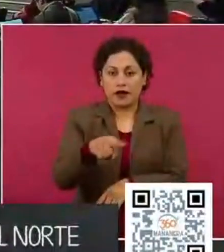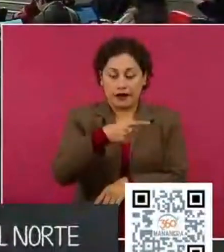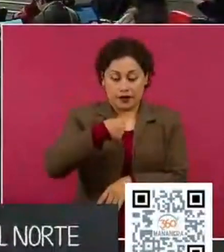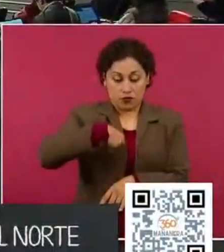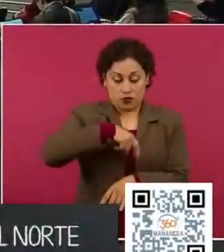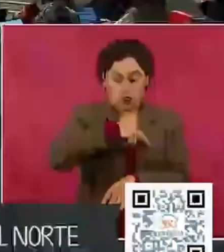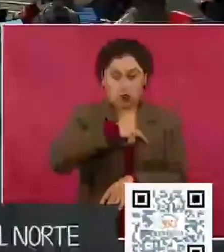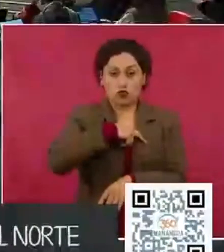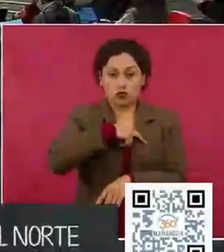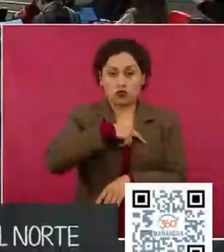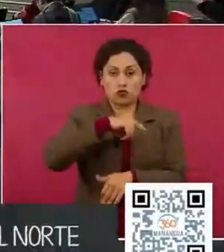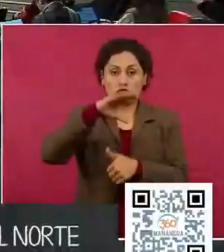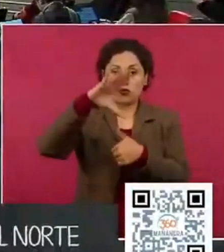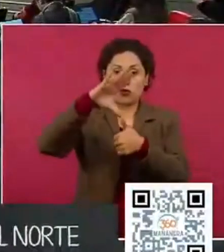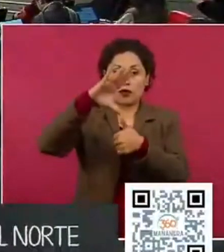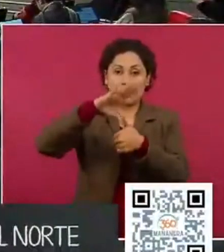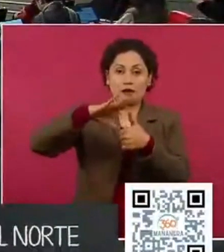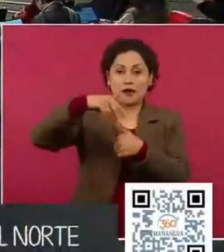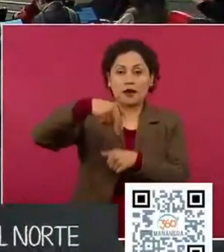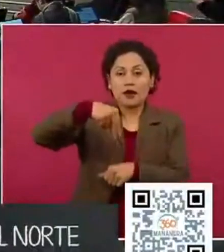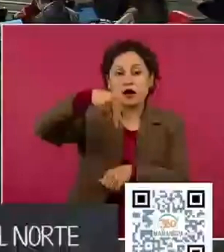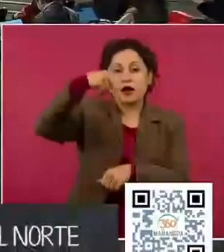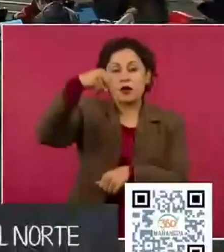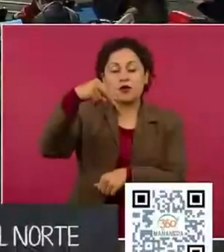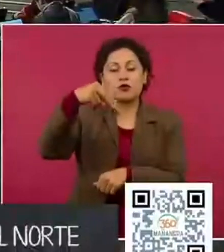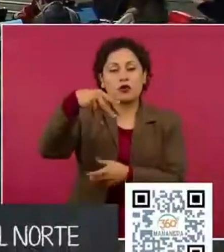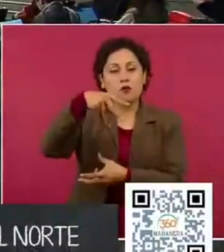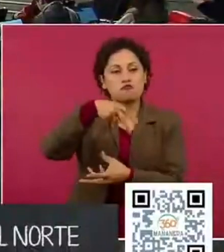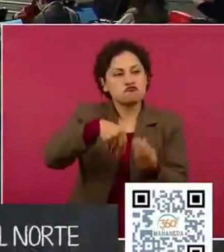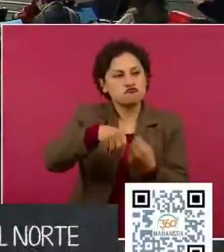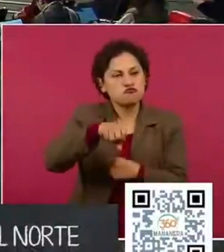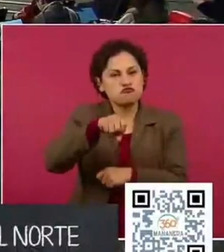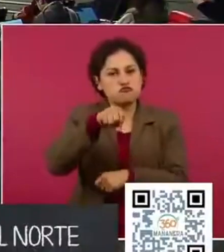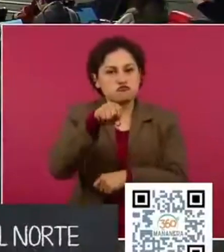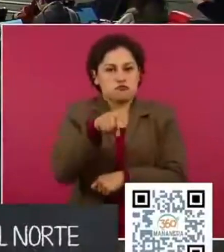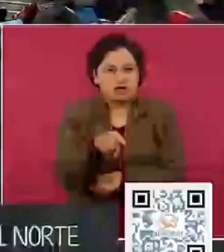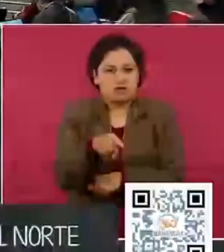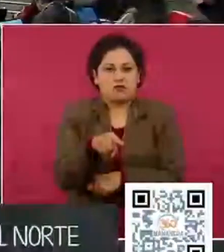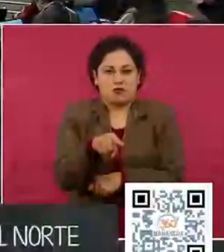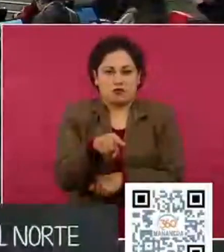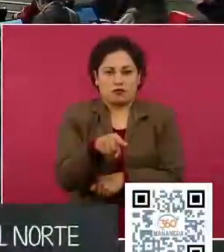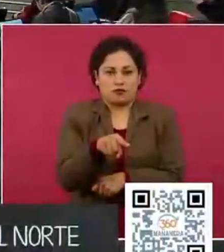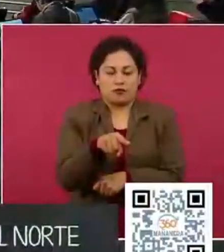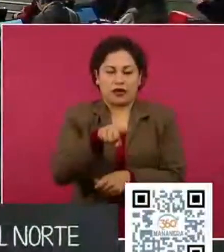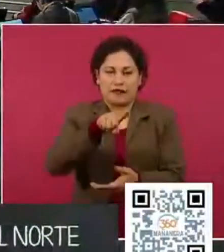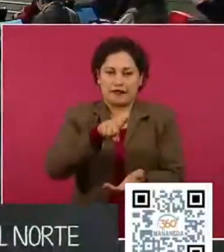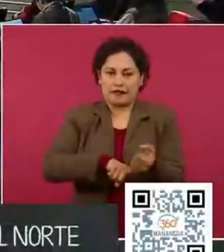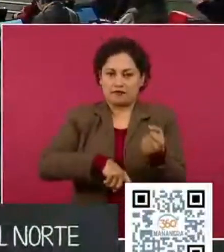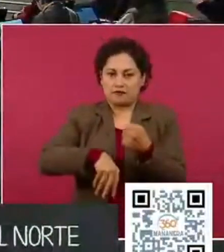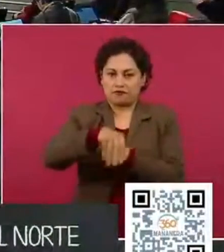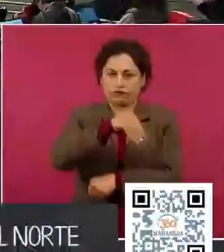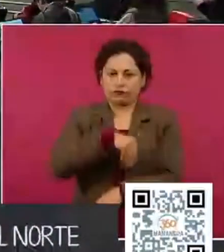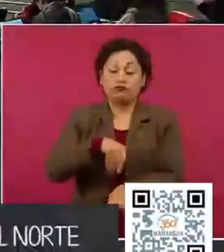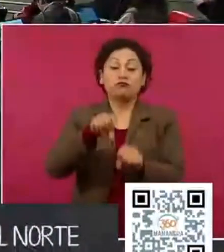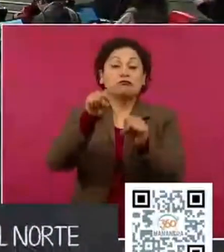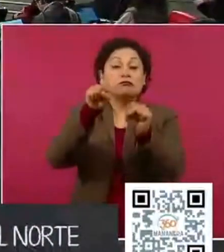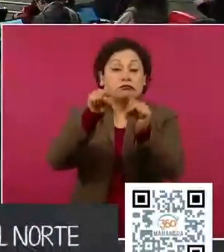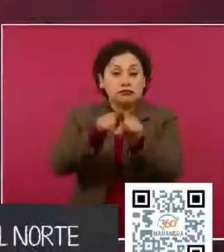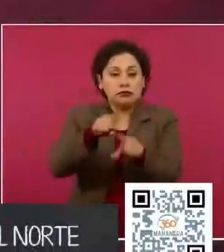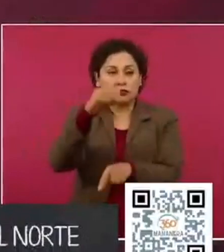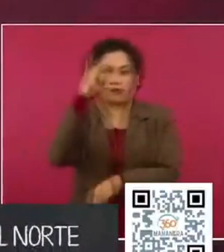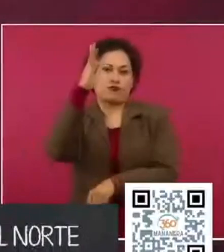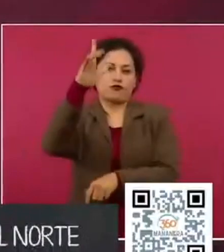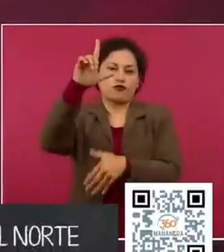en América del Norte y pensar en ser autosuficientes en todo el continente